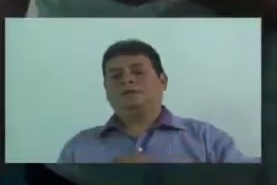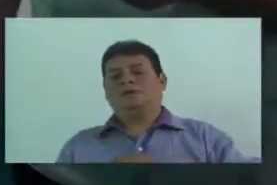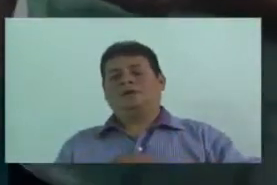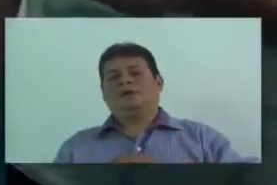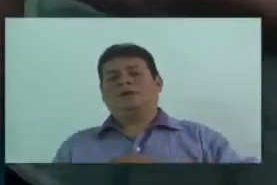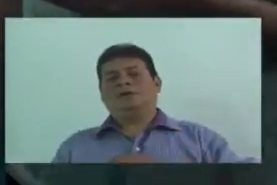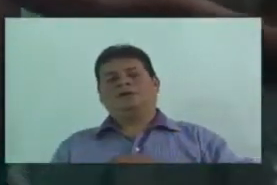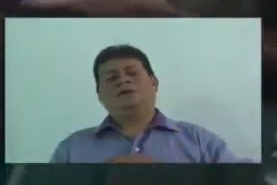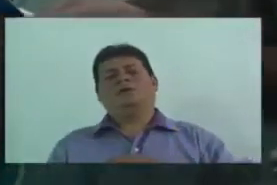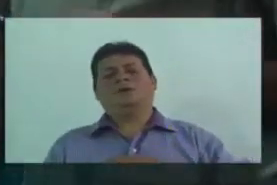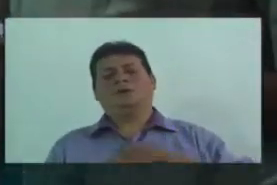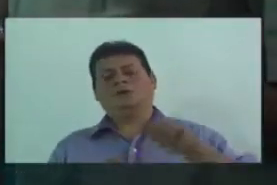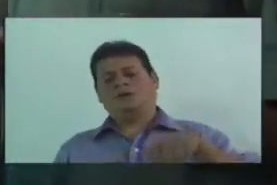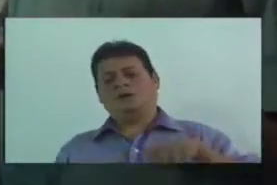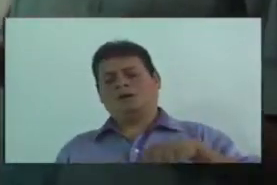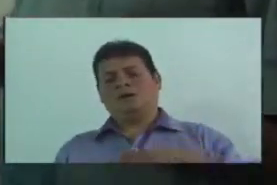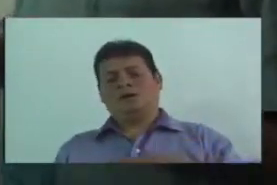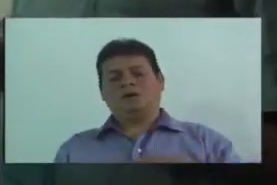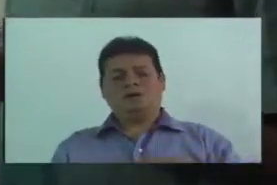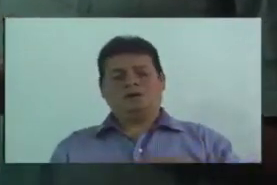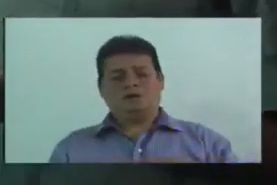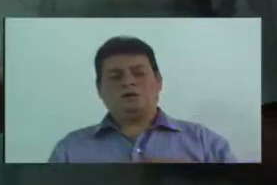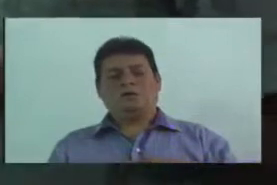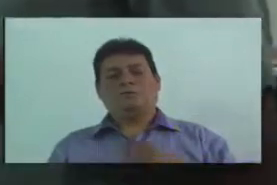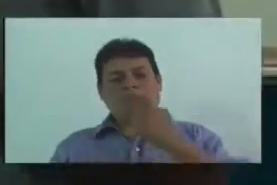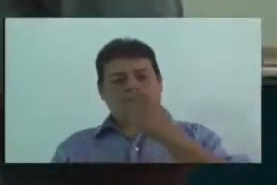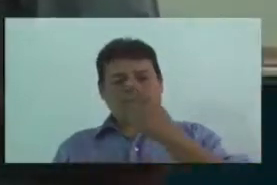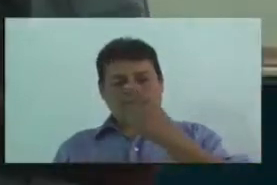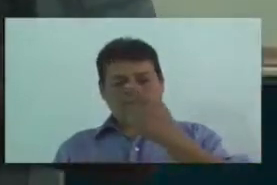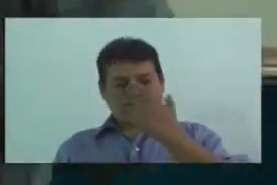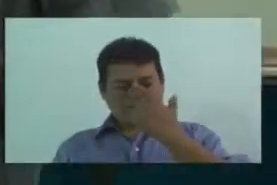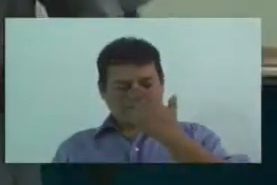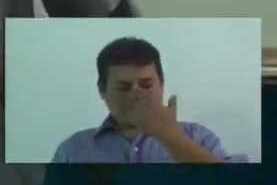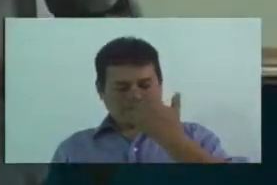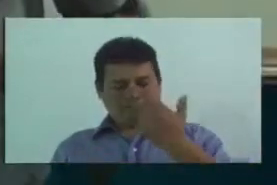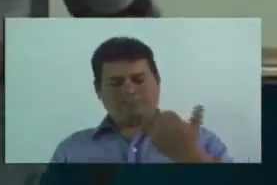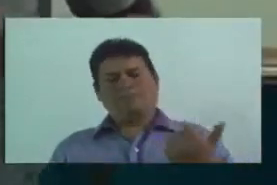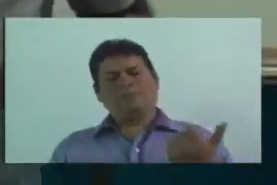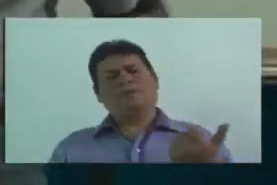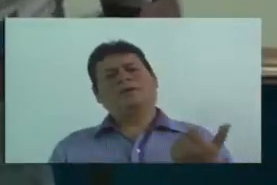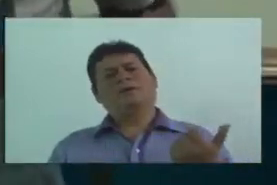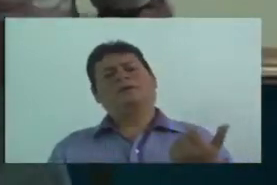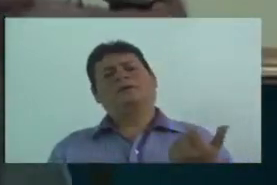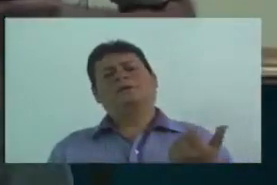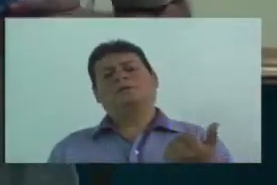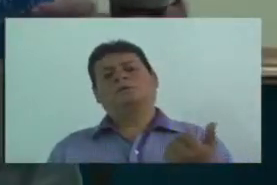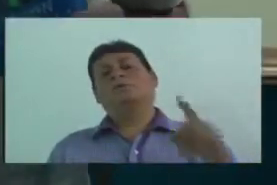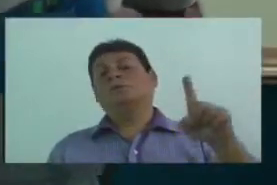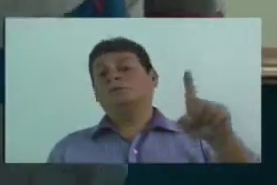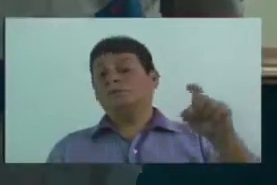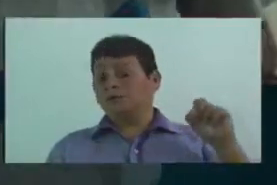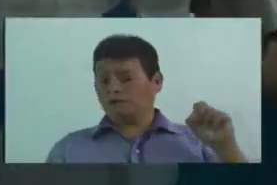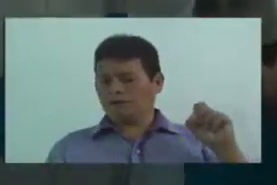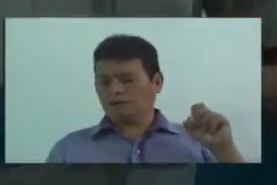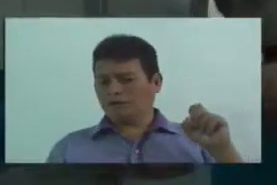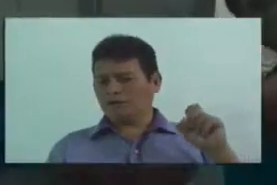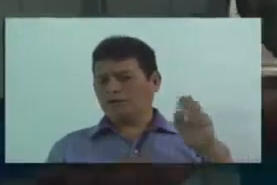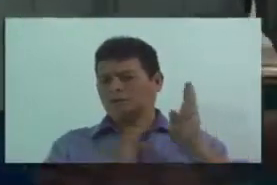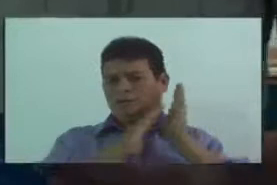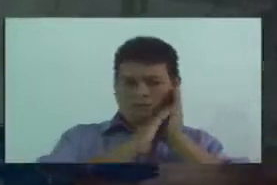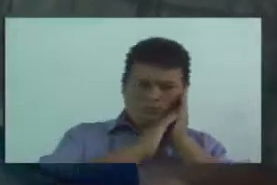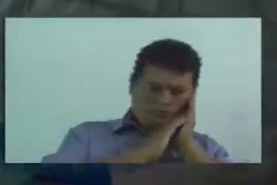Ma ere oñeno boi lolita ha jogado acuera fujare pues. Ba ere pemene oñeno